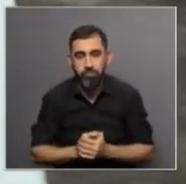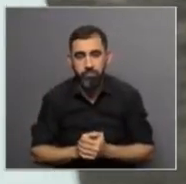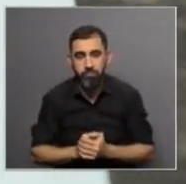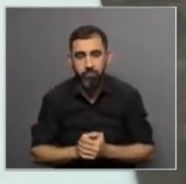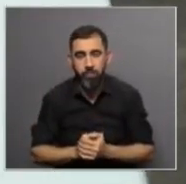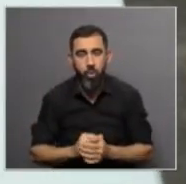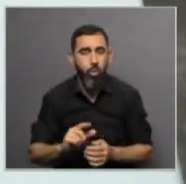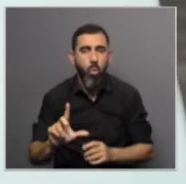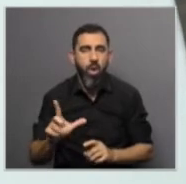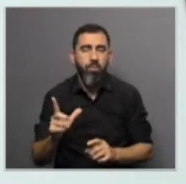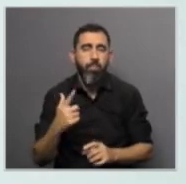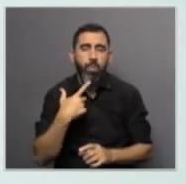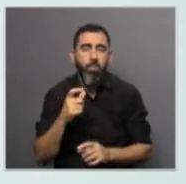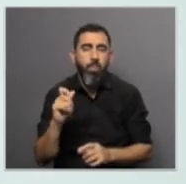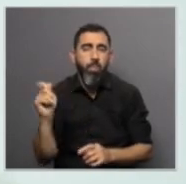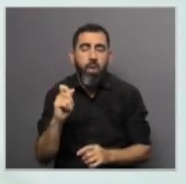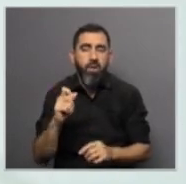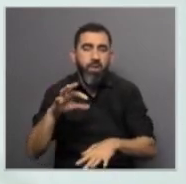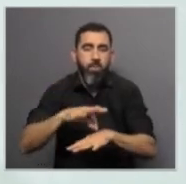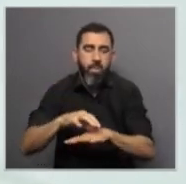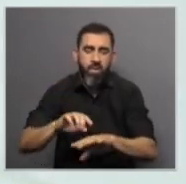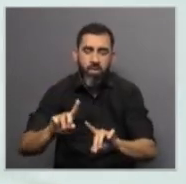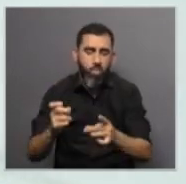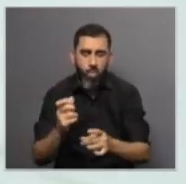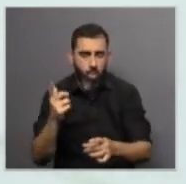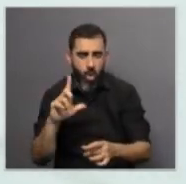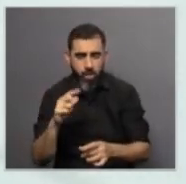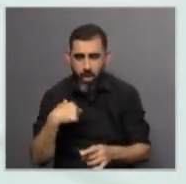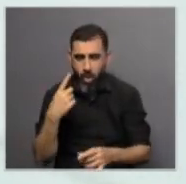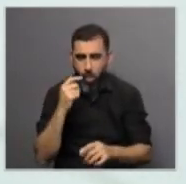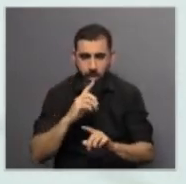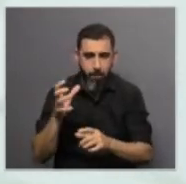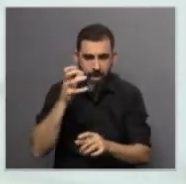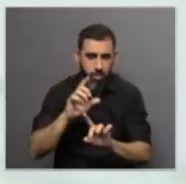como una emergencia sanitaria, una emergencia médica para el hombre.